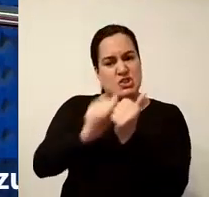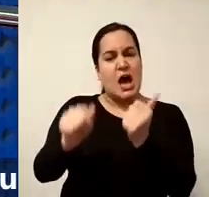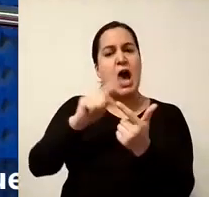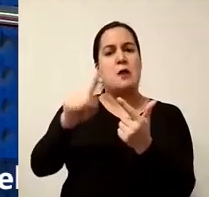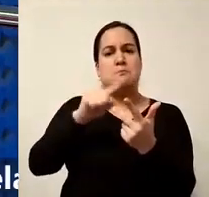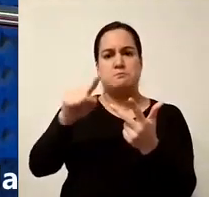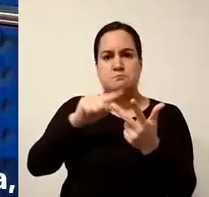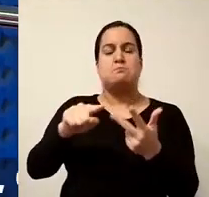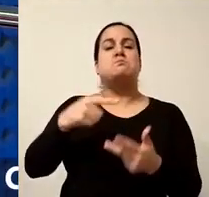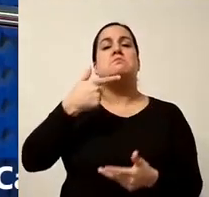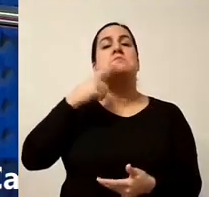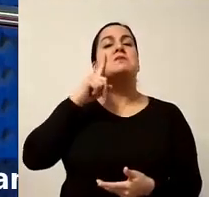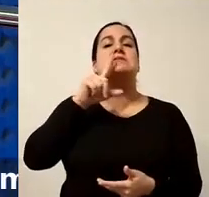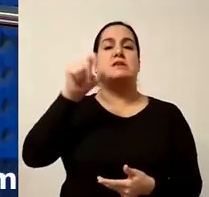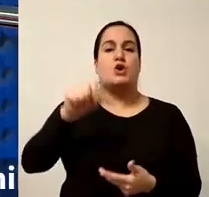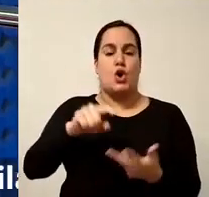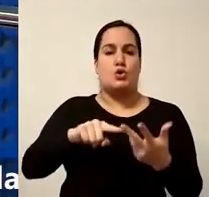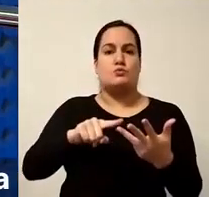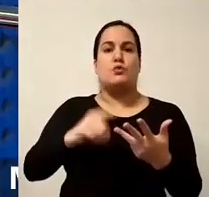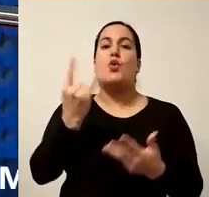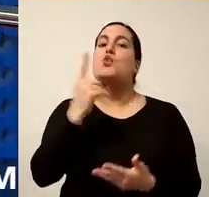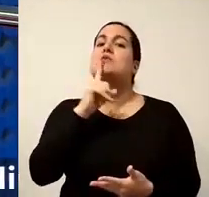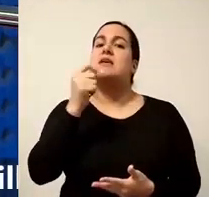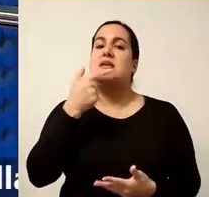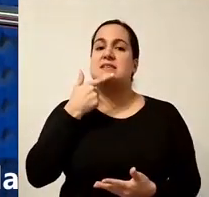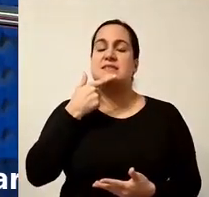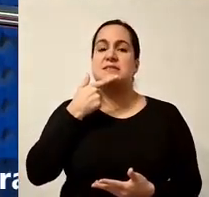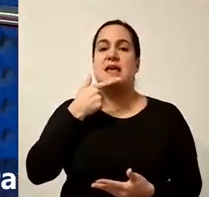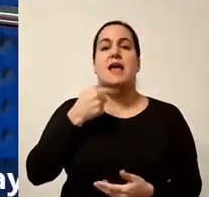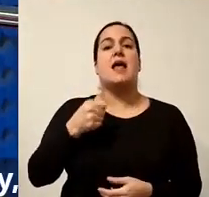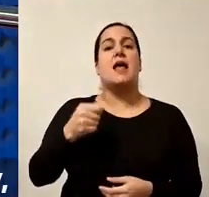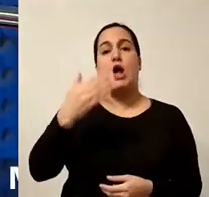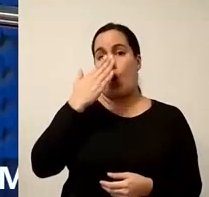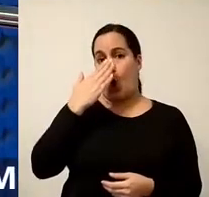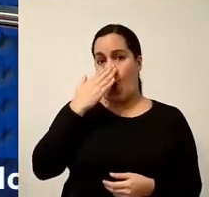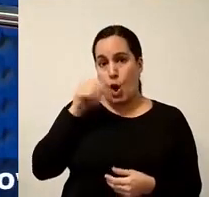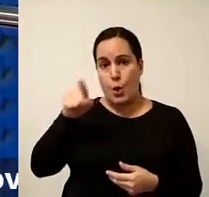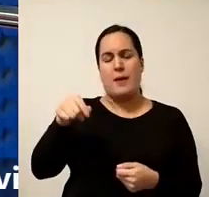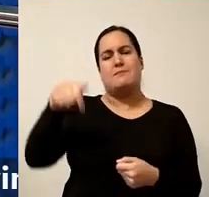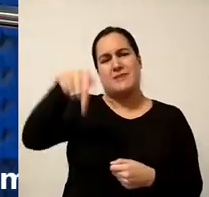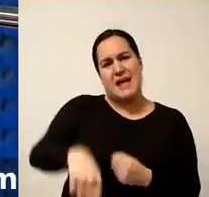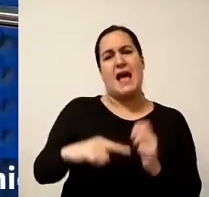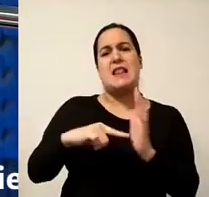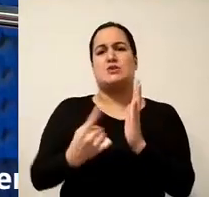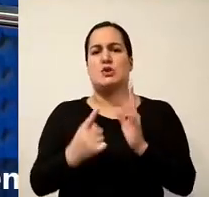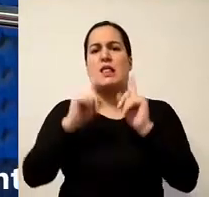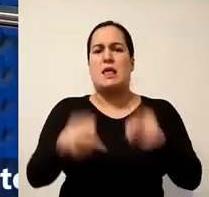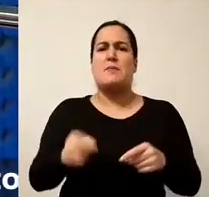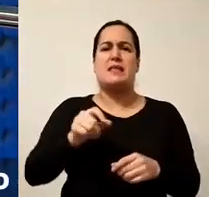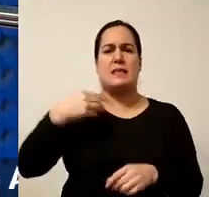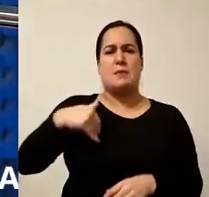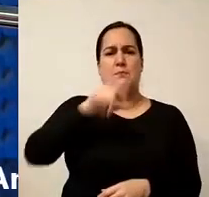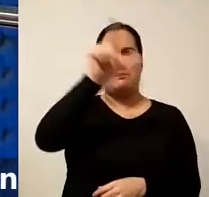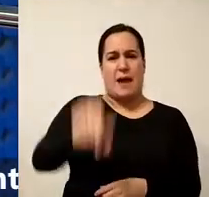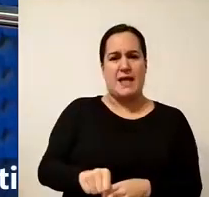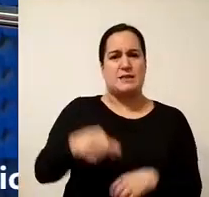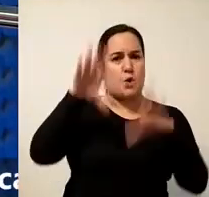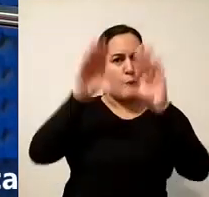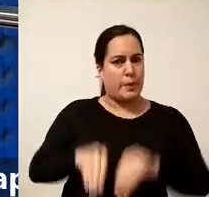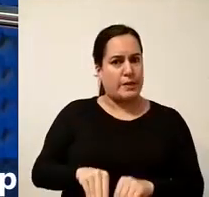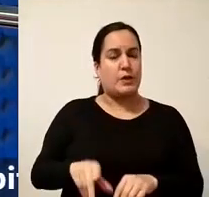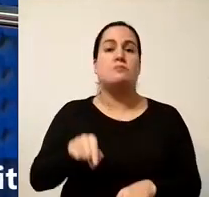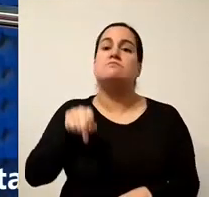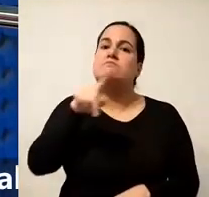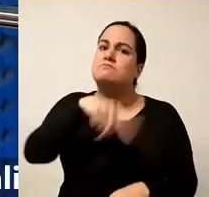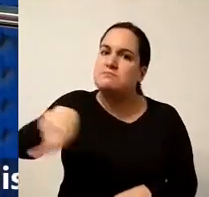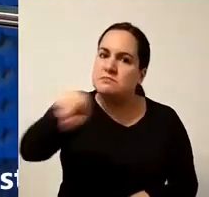nuestra tarea como militantes desde el clasismo apoyar estas luchas para que se sigan desarrollando porque hace falta un frente